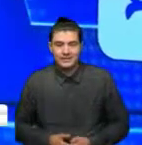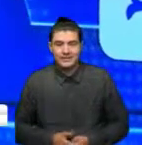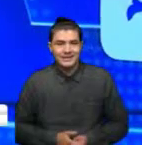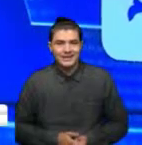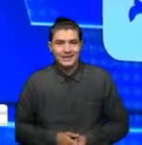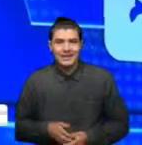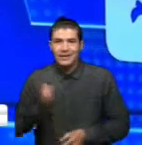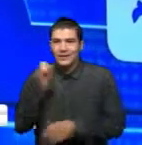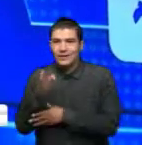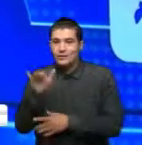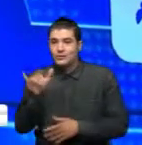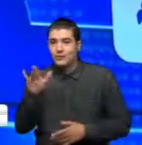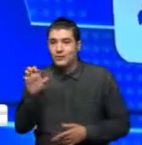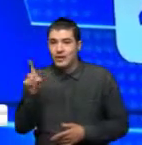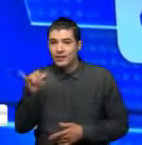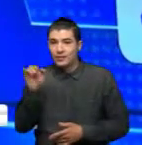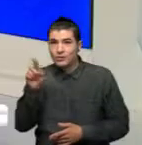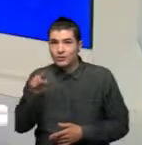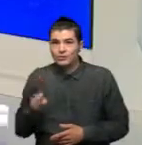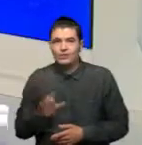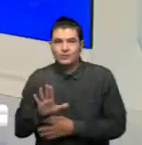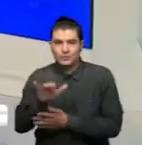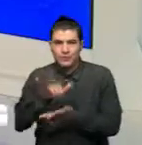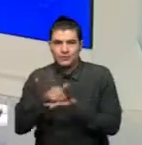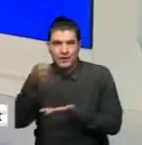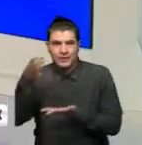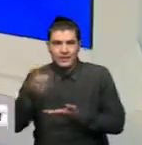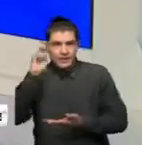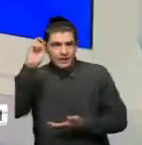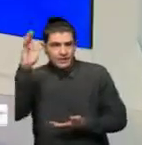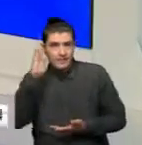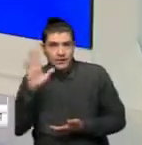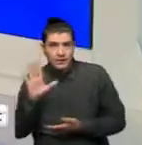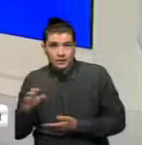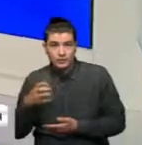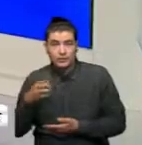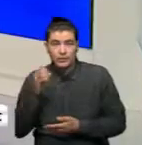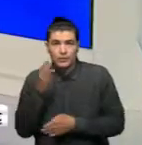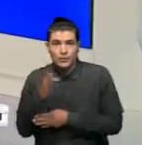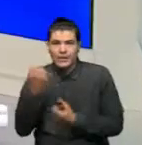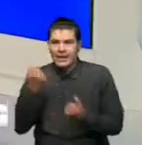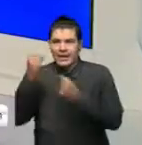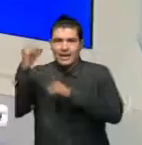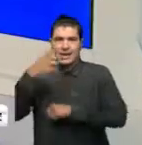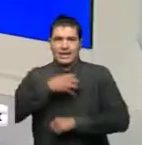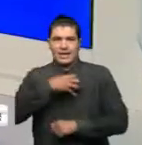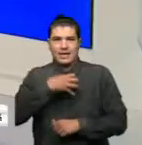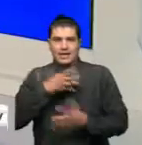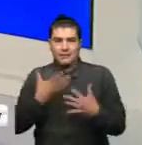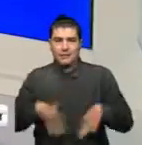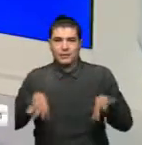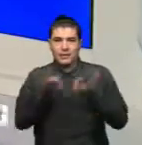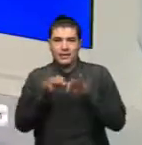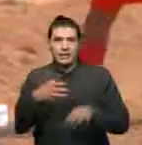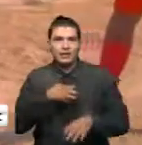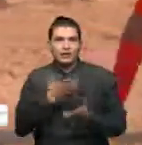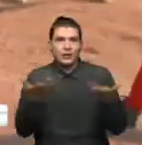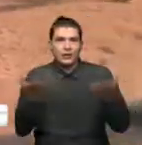Y el Club Juventus Chamitos de la capital del departamento norte de Santander se coronó campeón de un importante torneo que se disputó en